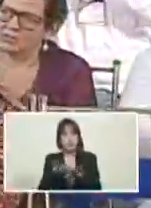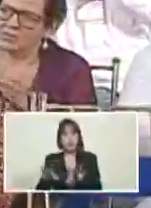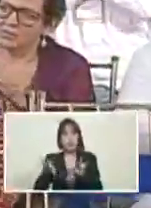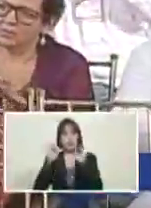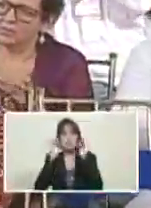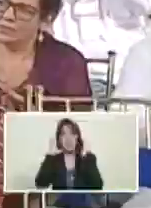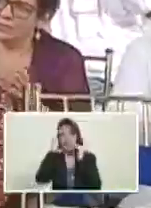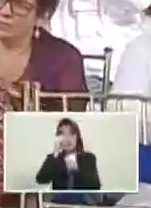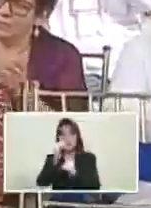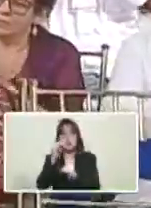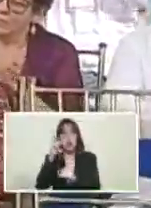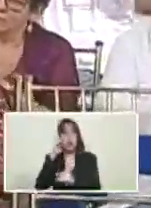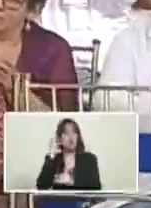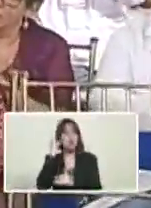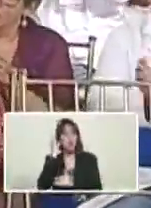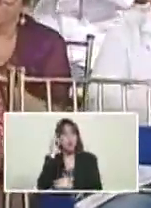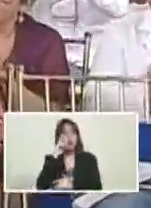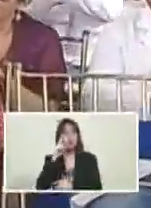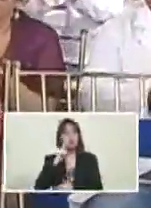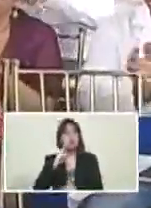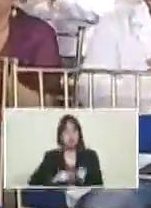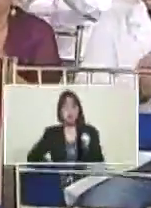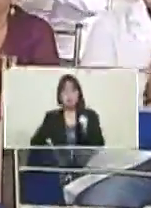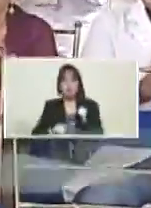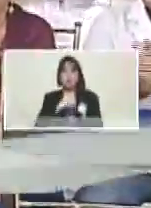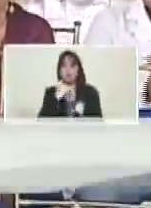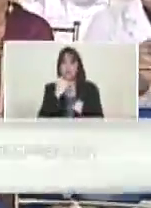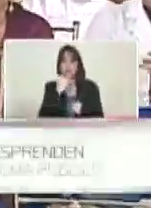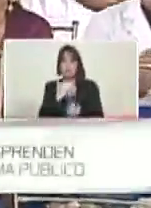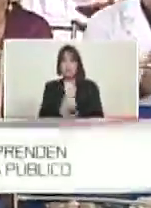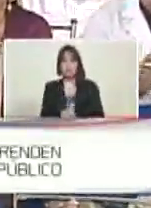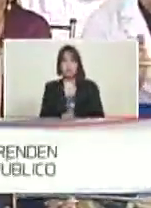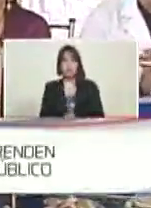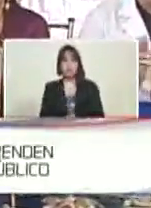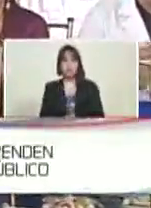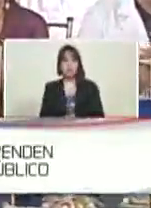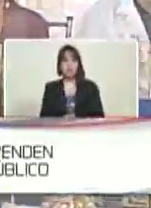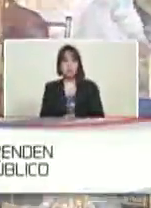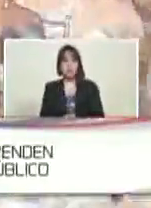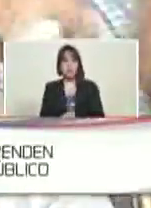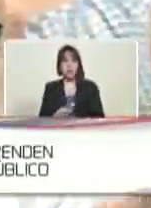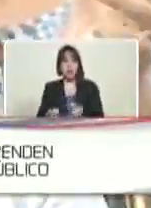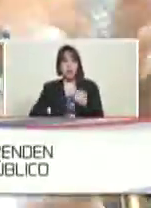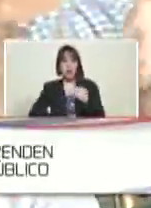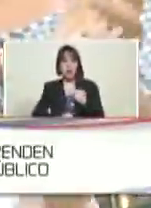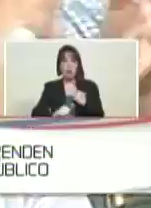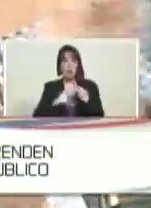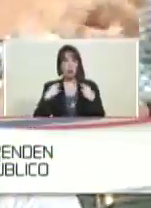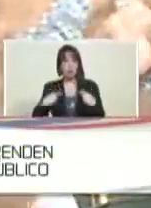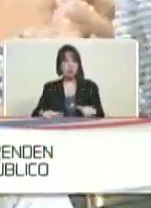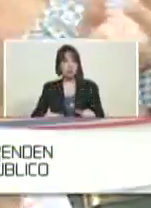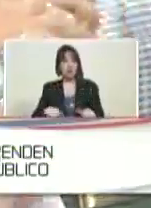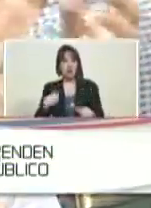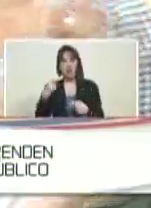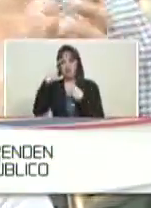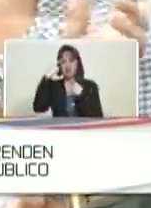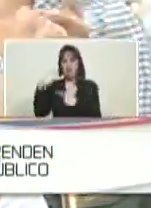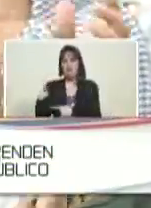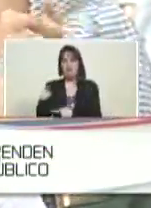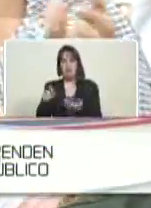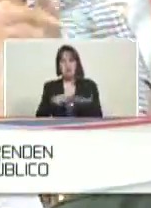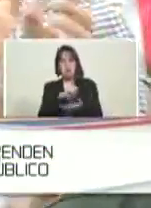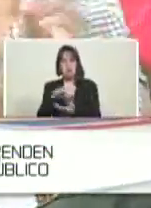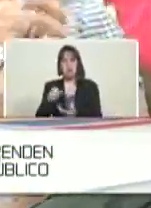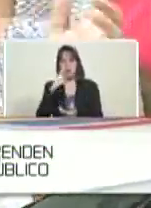embarazada, a la mujer parturienta. El parto humanizado no es un problema de Maduro nada más, no, es